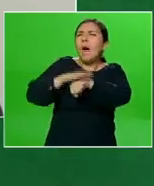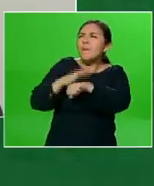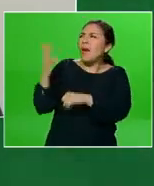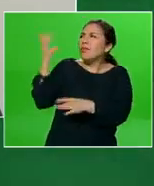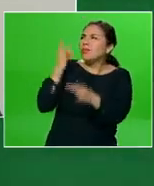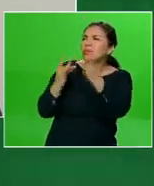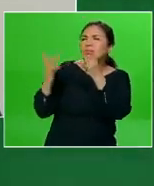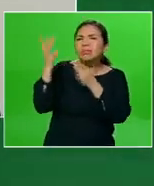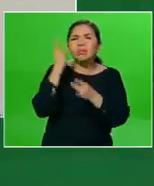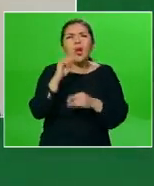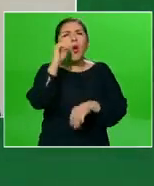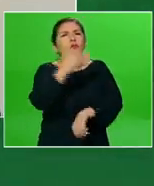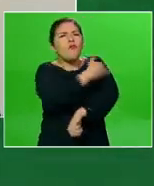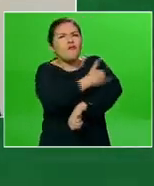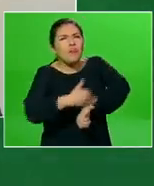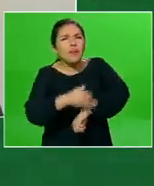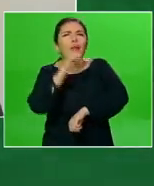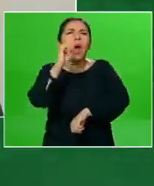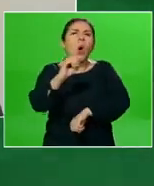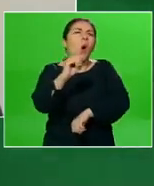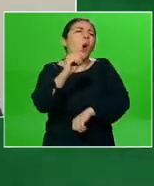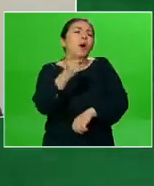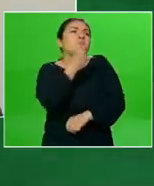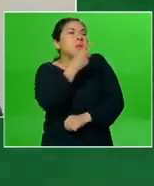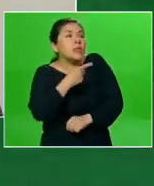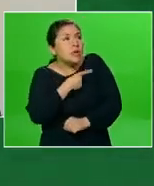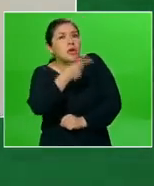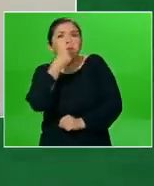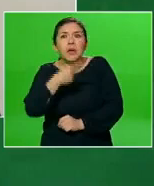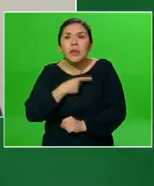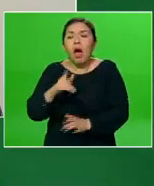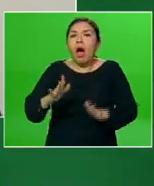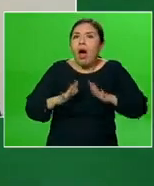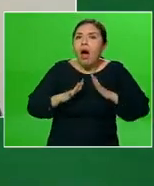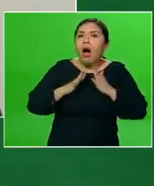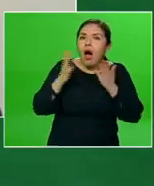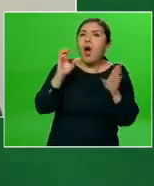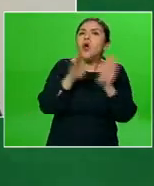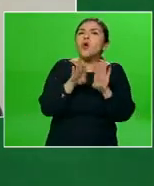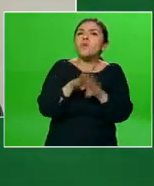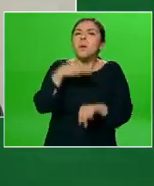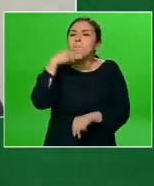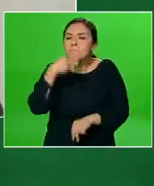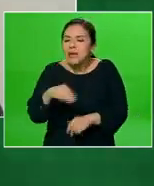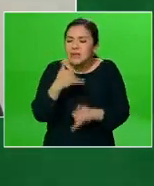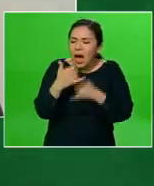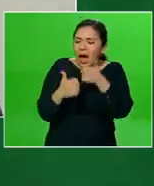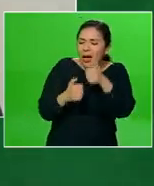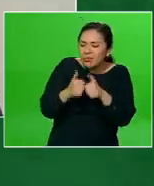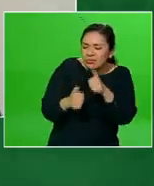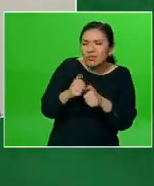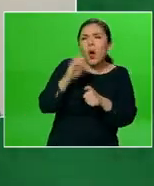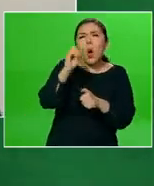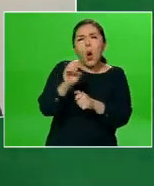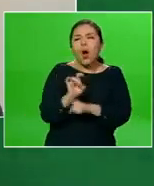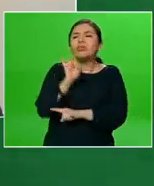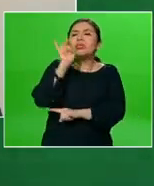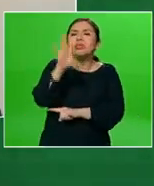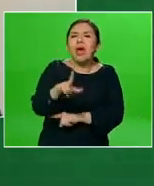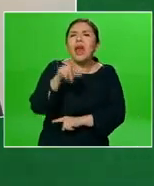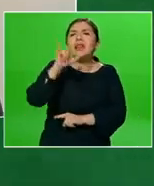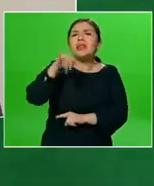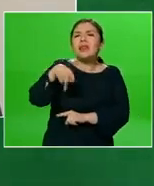algún familiar le comentó o le compartió un mensaje de texto o le mandó un lee una red social